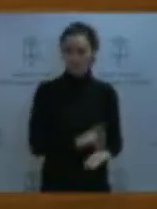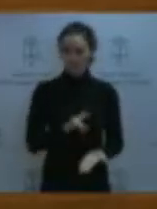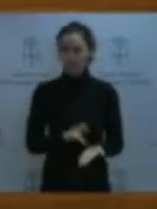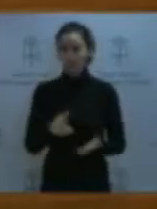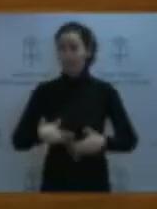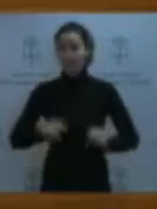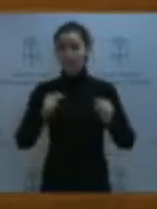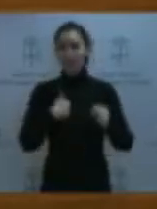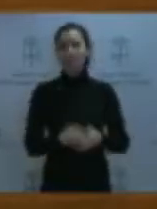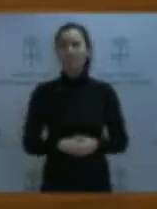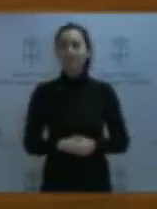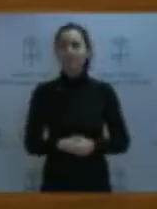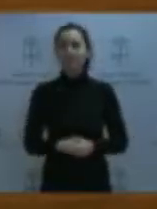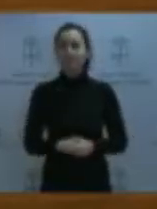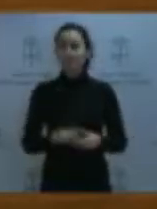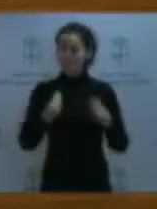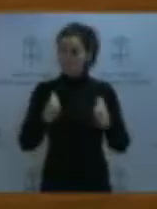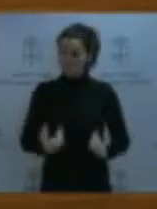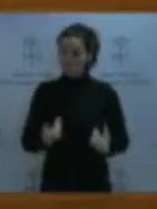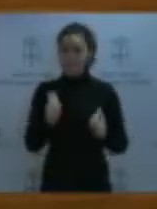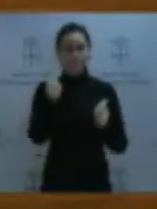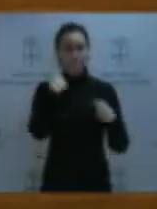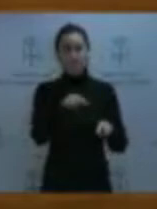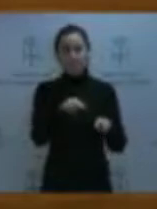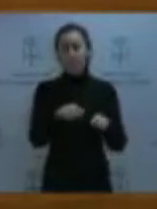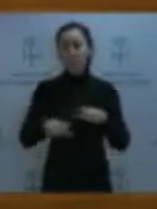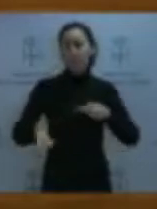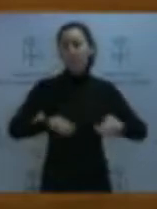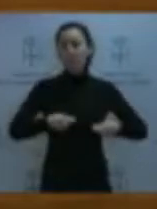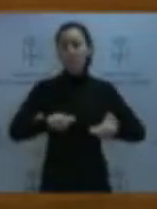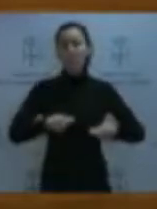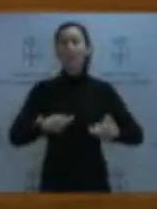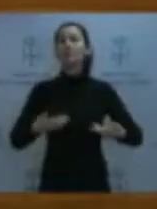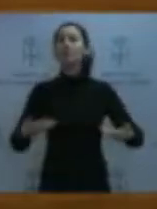Termino, y aquí voy con lo que hemos encontrado en la negociación. Estas eran